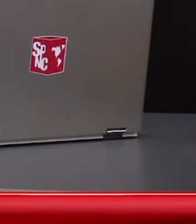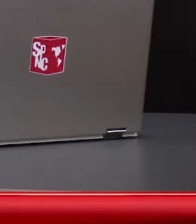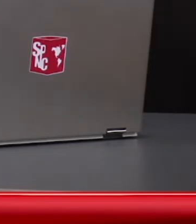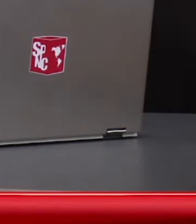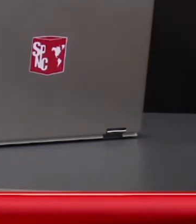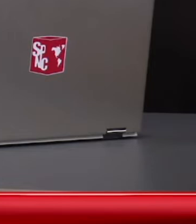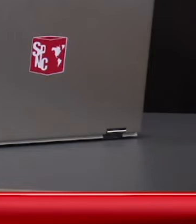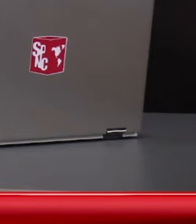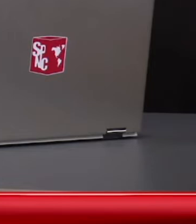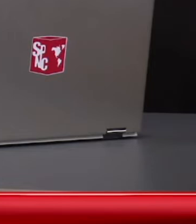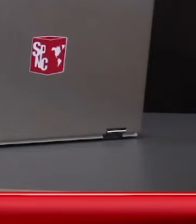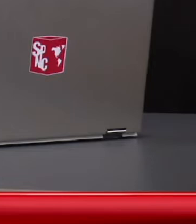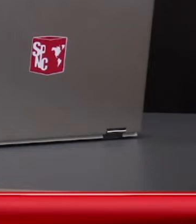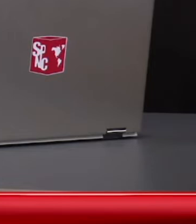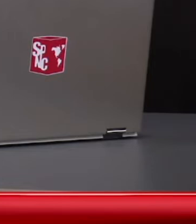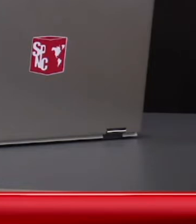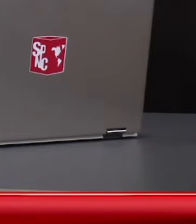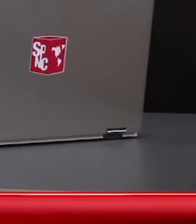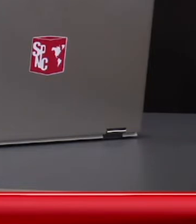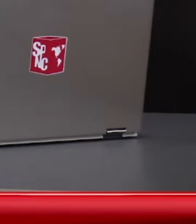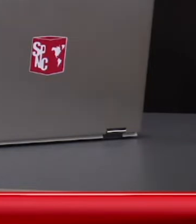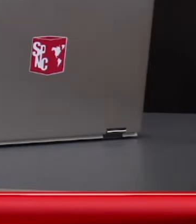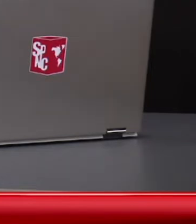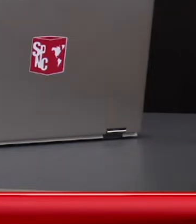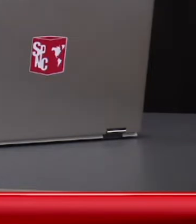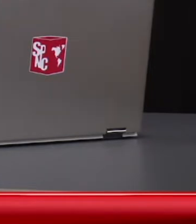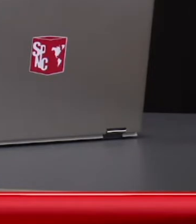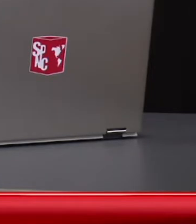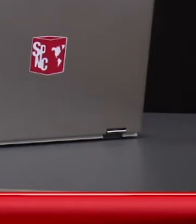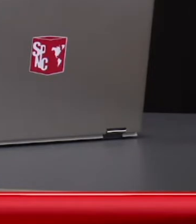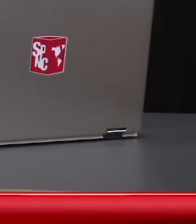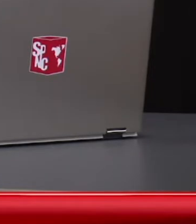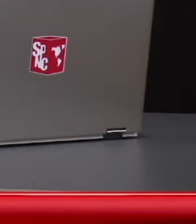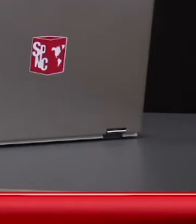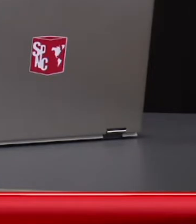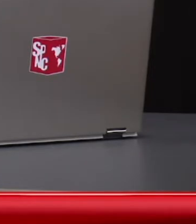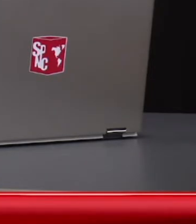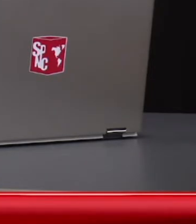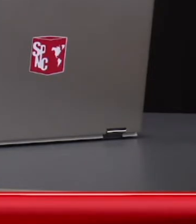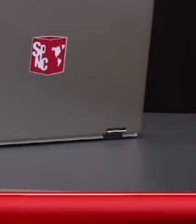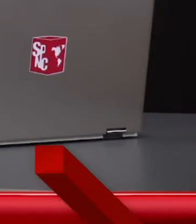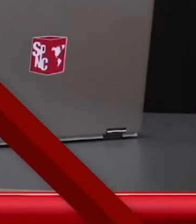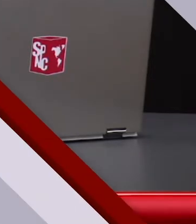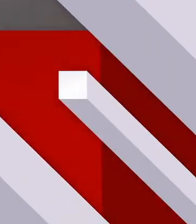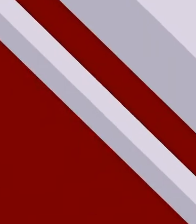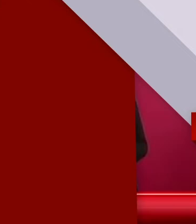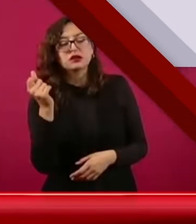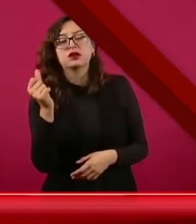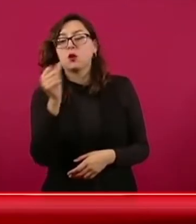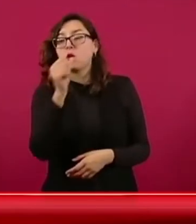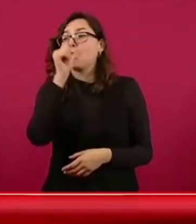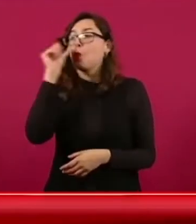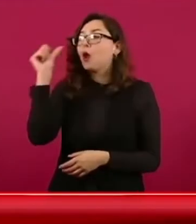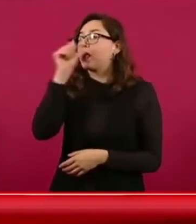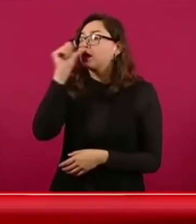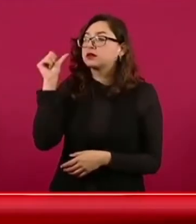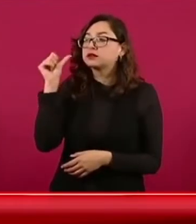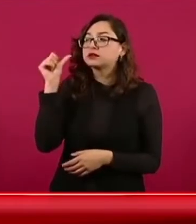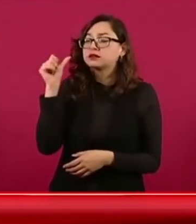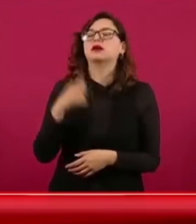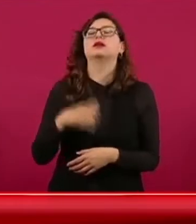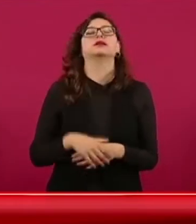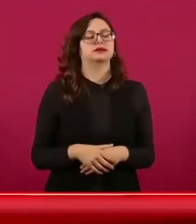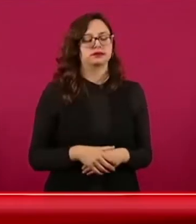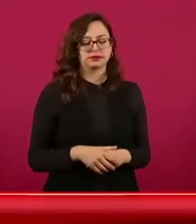del ejército mexicano. Escuchemos lo que dijeron esta mañana desde Palacio Nacional. Sí, yo creo